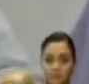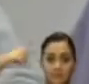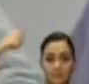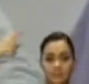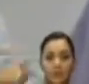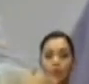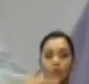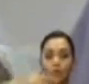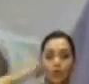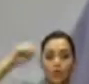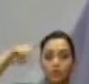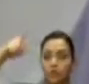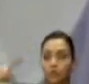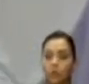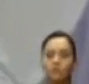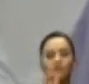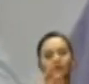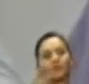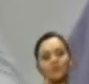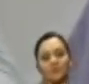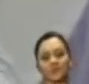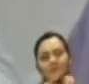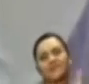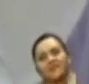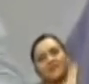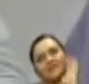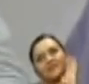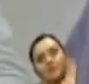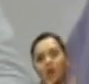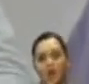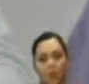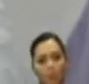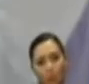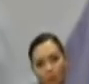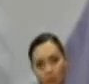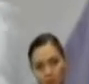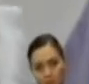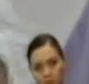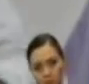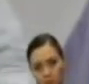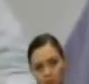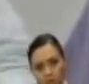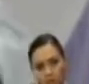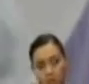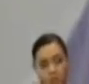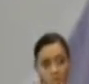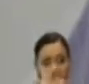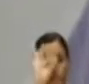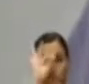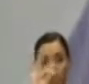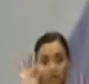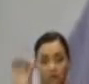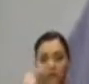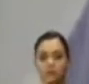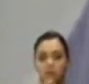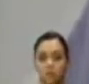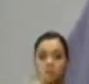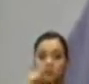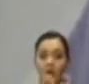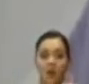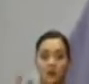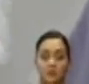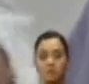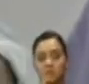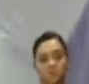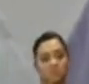costo-beneficio, van a solucionar los problemas, ¿no?, de agua potable, alcantarillado, etc. Y que camuflando la cifra, diciendo esta gente ni siquiera